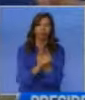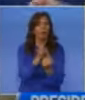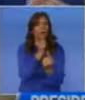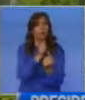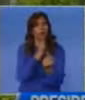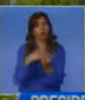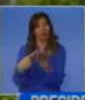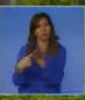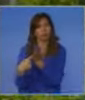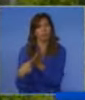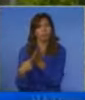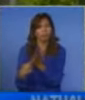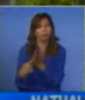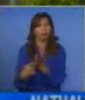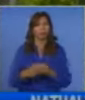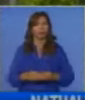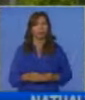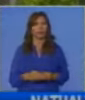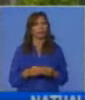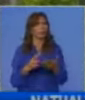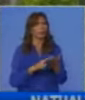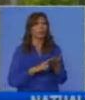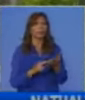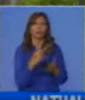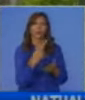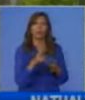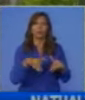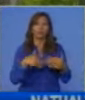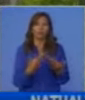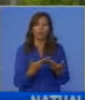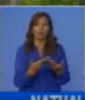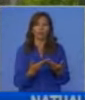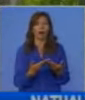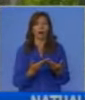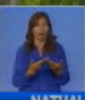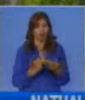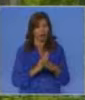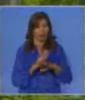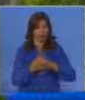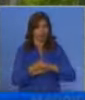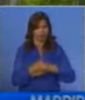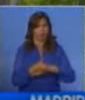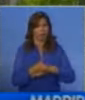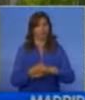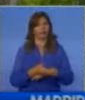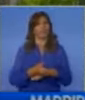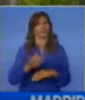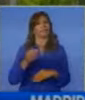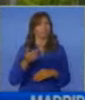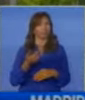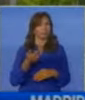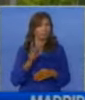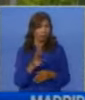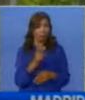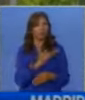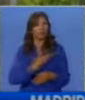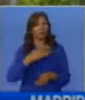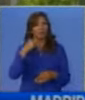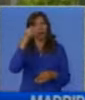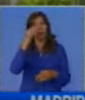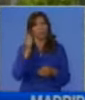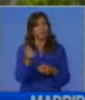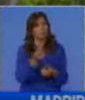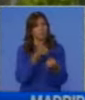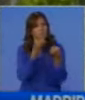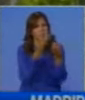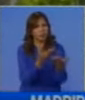privada. Y los resultados de ambas reuniones los esperamos conocer más adelante de boca de nuestro mandatario Rafael Correa. De hecho, él